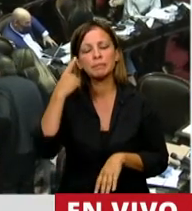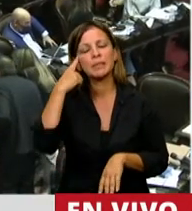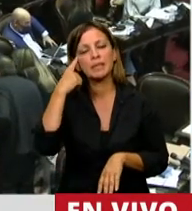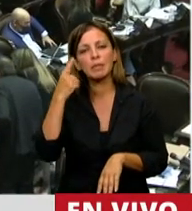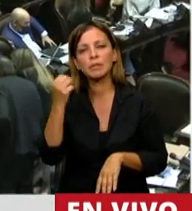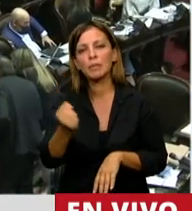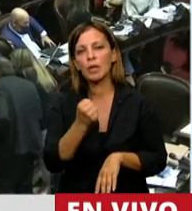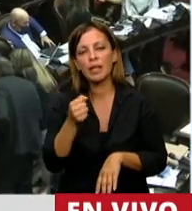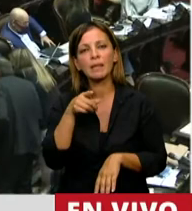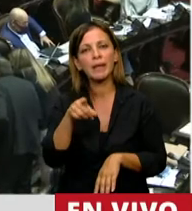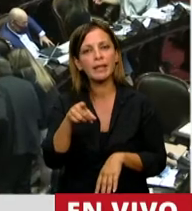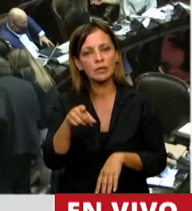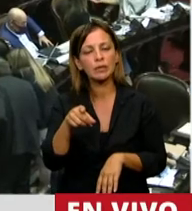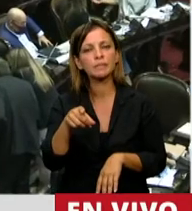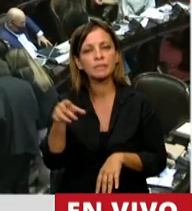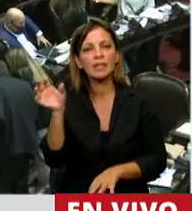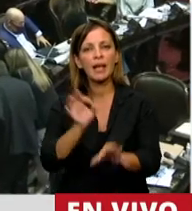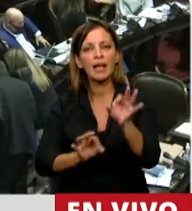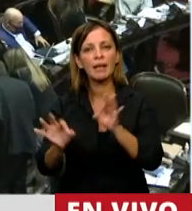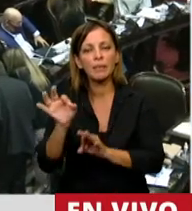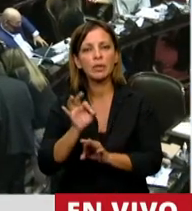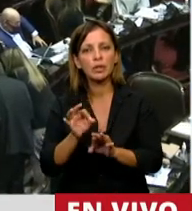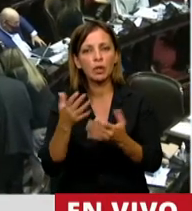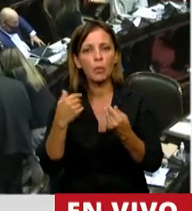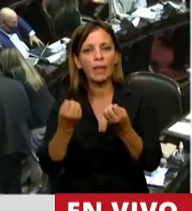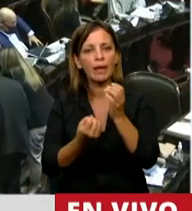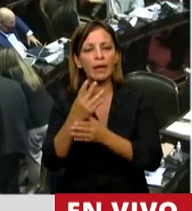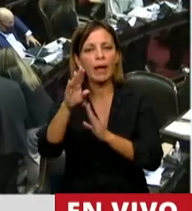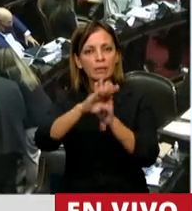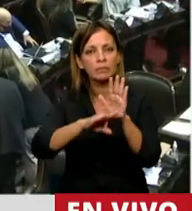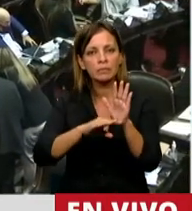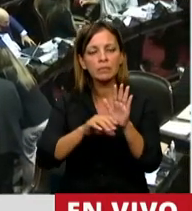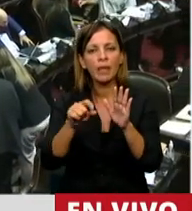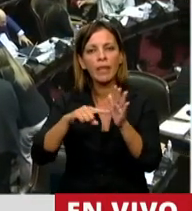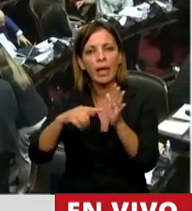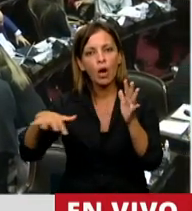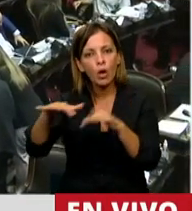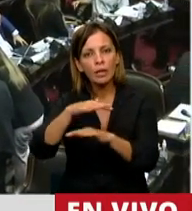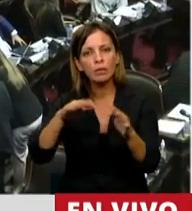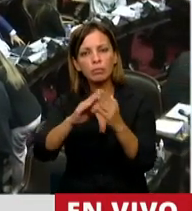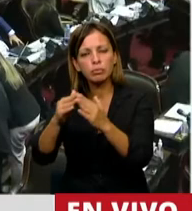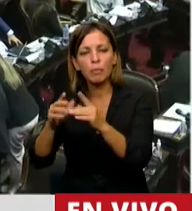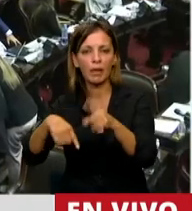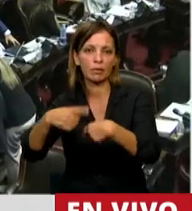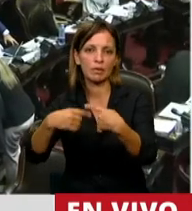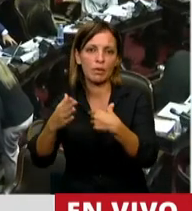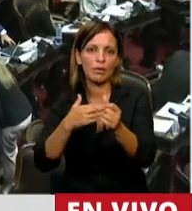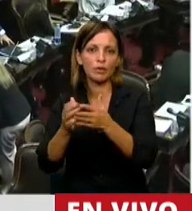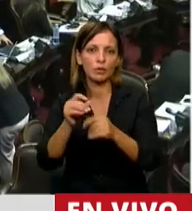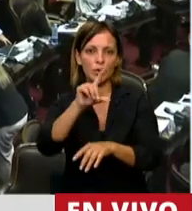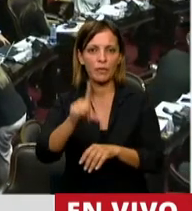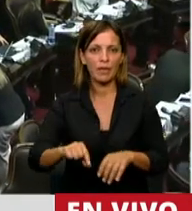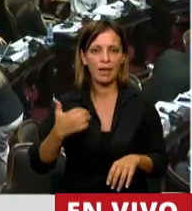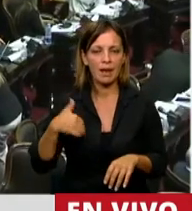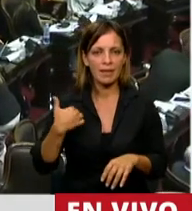se establezca, que el proyecto establezca el programa de normalización para reactivar la construcción federal argentina,